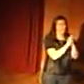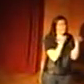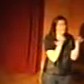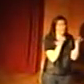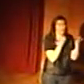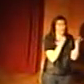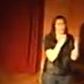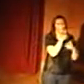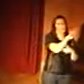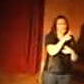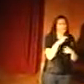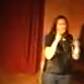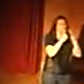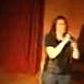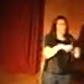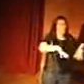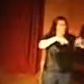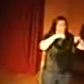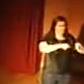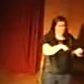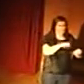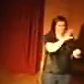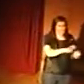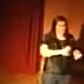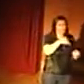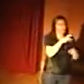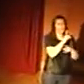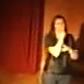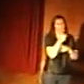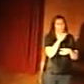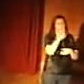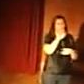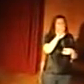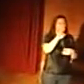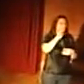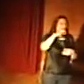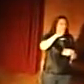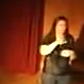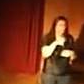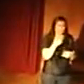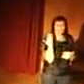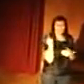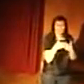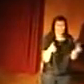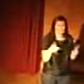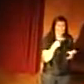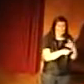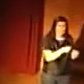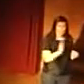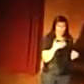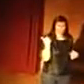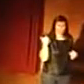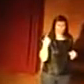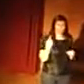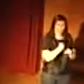42 vistas monumentales de España e pintado por Genaro Pérez villamil es una de las últimas adquisiciones que se hicieron estando yo todavía al